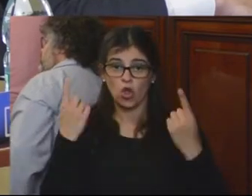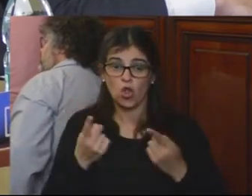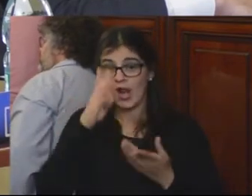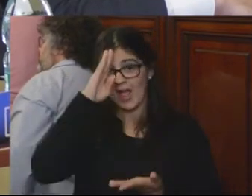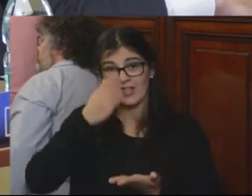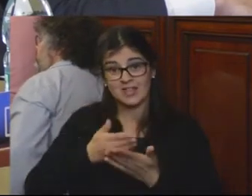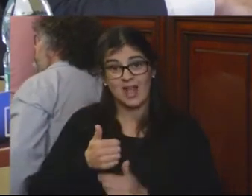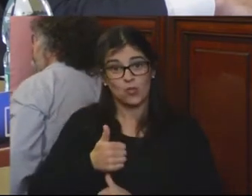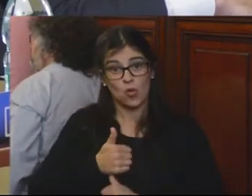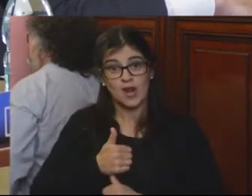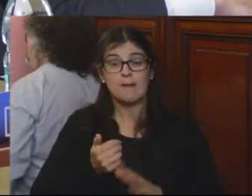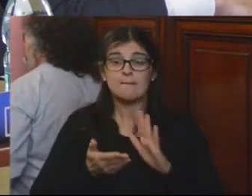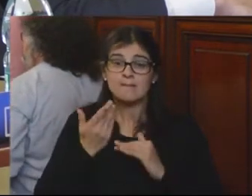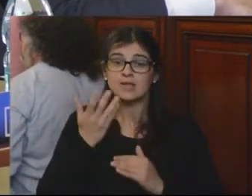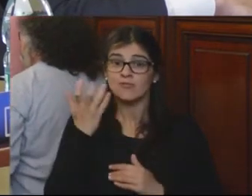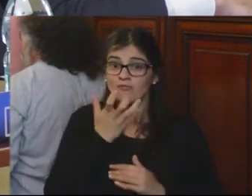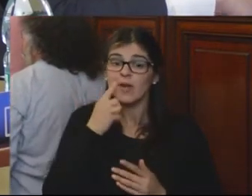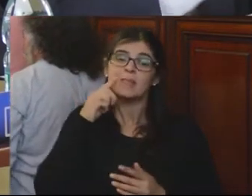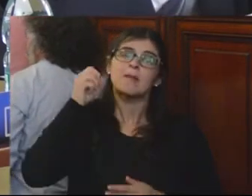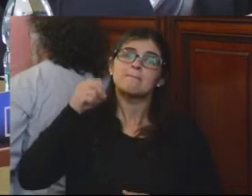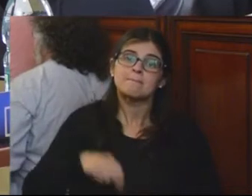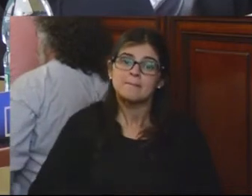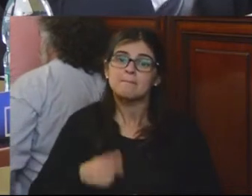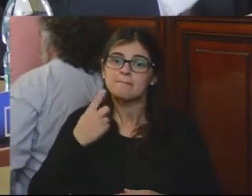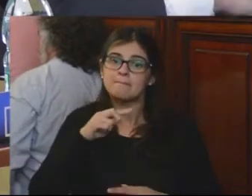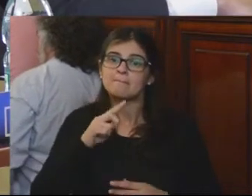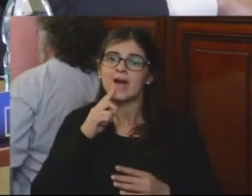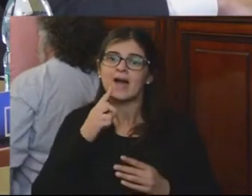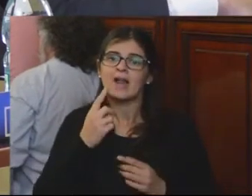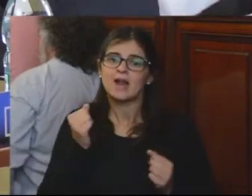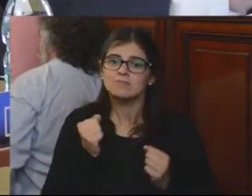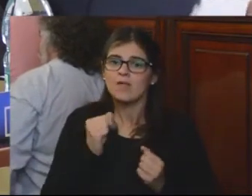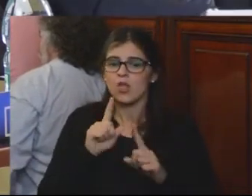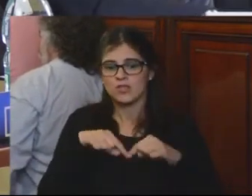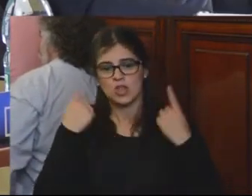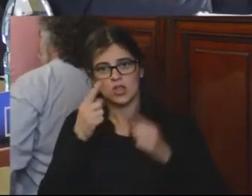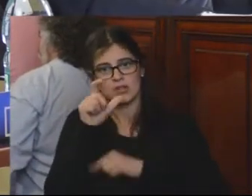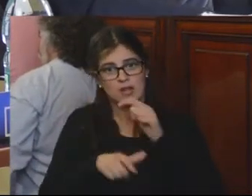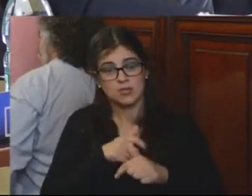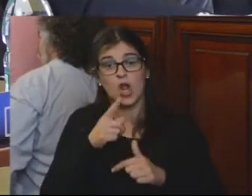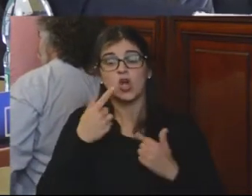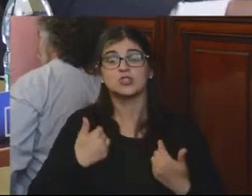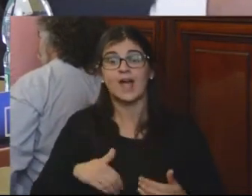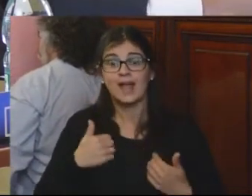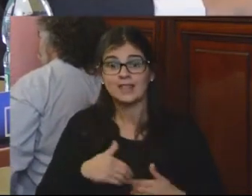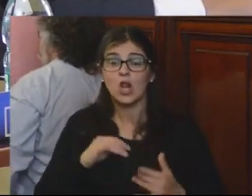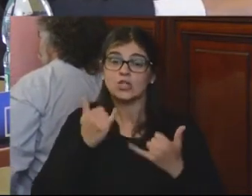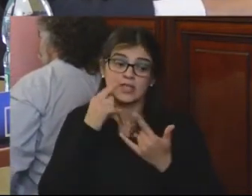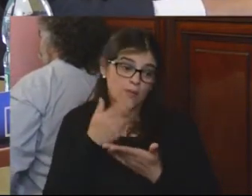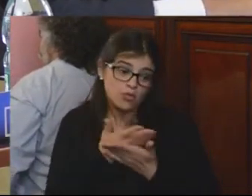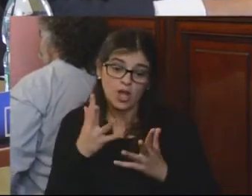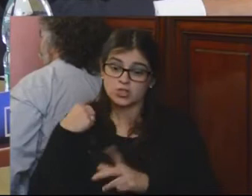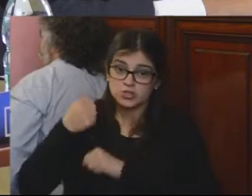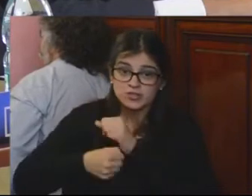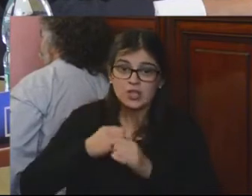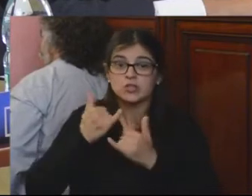dictadura instalar más siniestro y sistemático plan de para diseminar el terror entre nuestro pueblo los argentinos hemos demostrado en estos años de